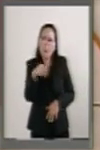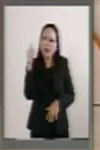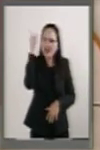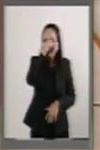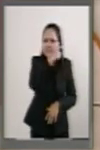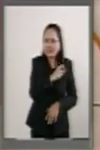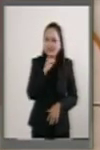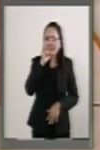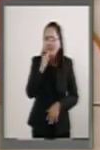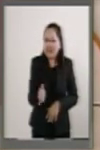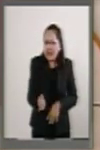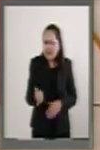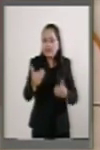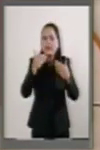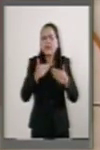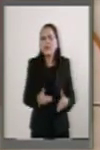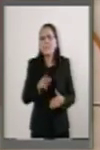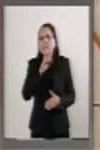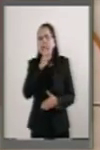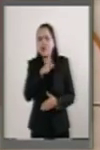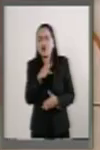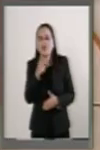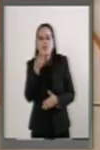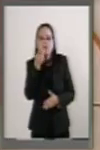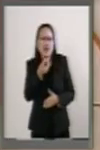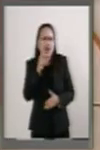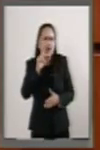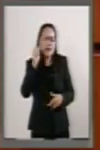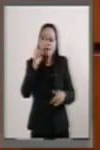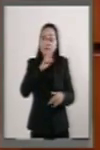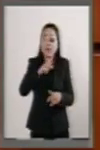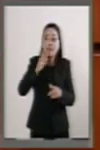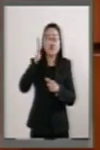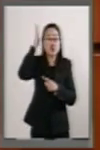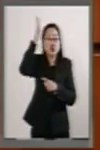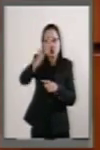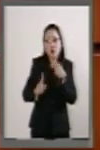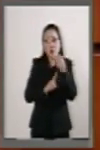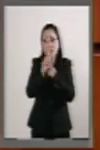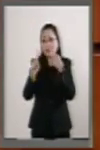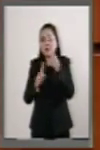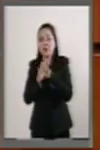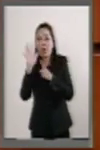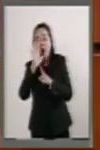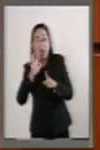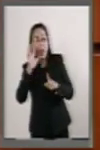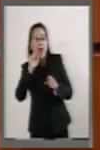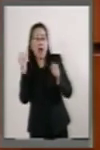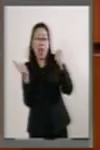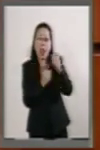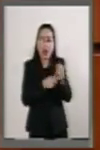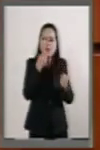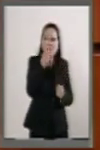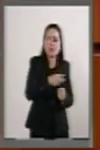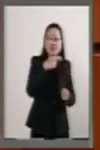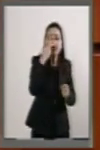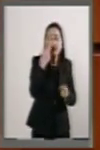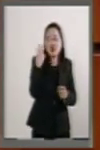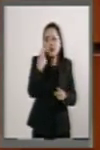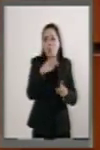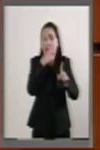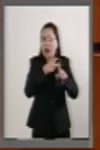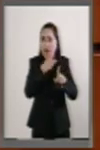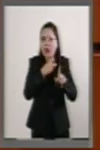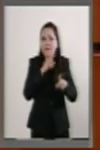complicado para su hija y que le ahorrarían problemas en la escuela con un nombre tan poco común. Yo creo que